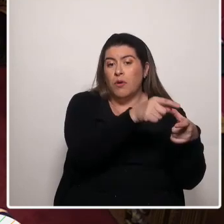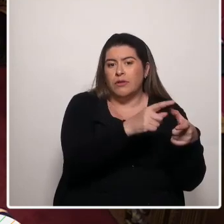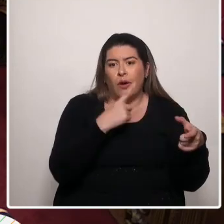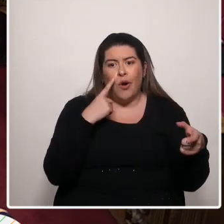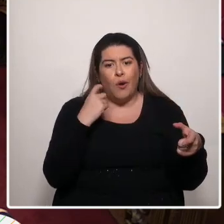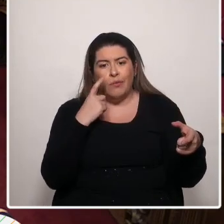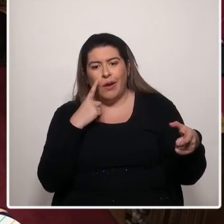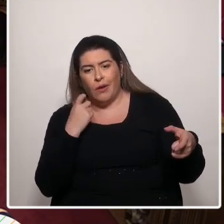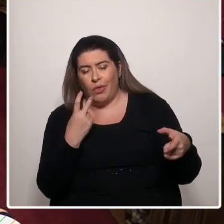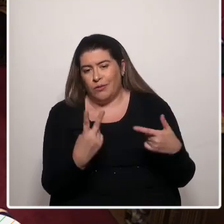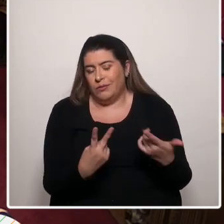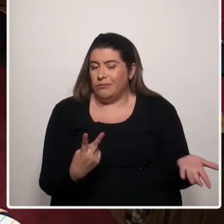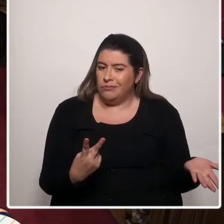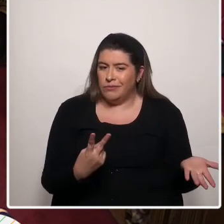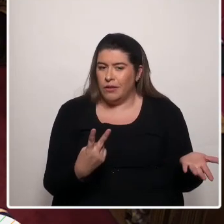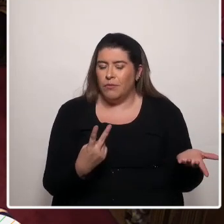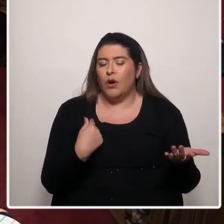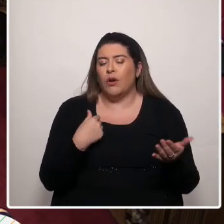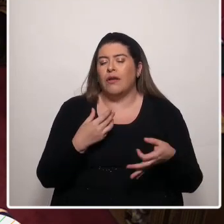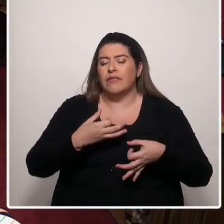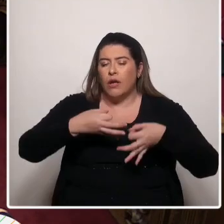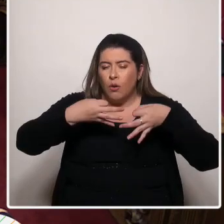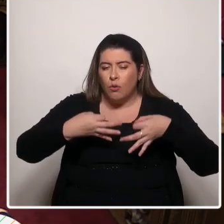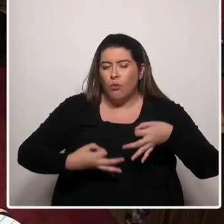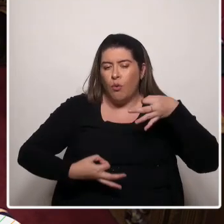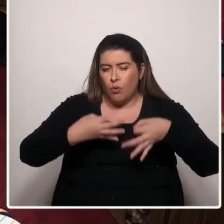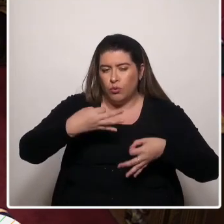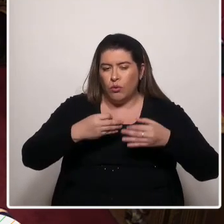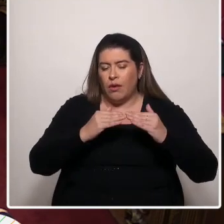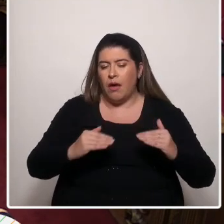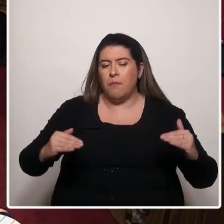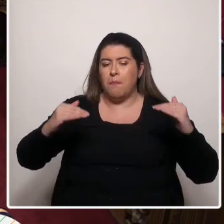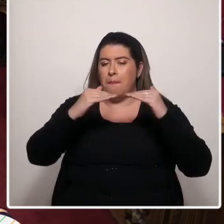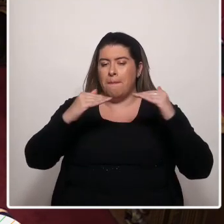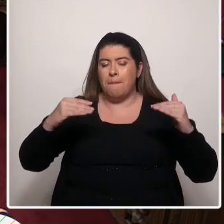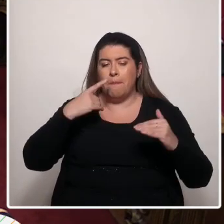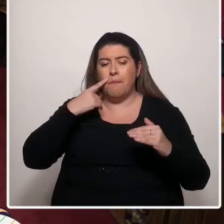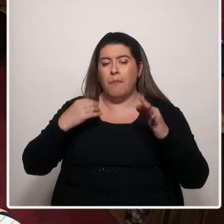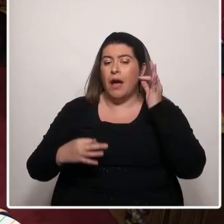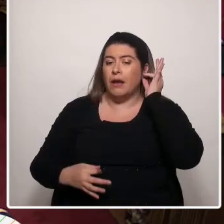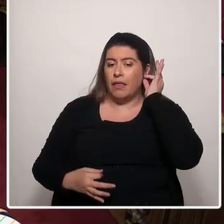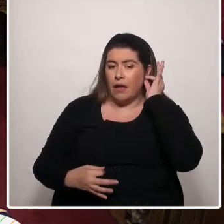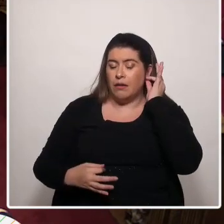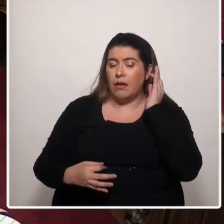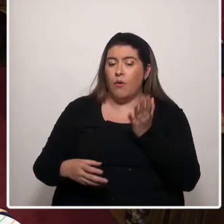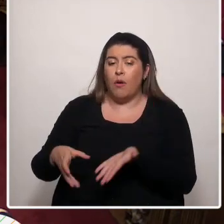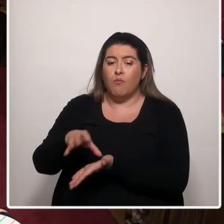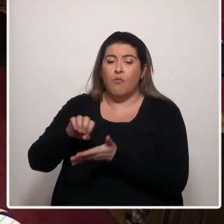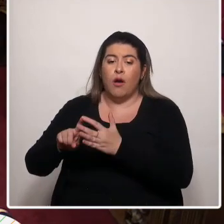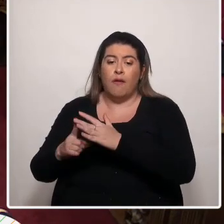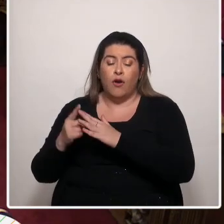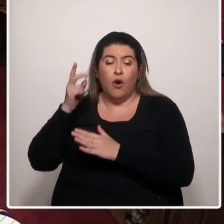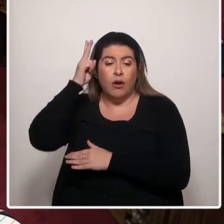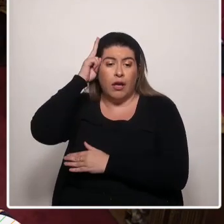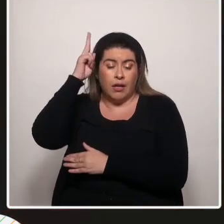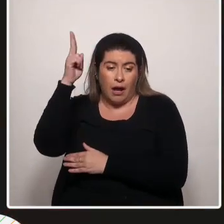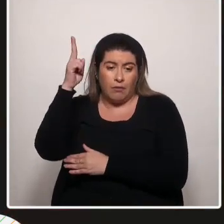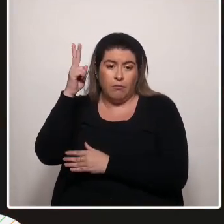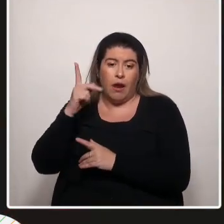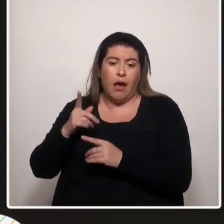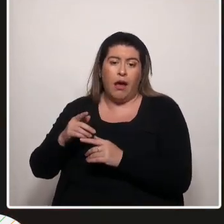también debemos ser muy justas con nuestros compañeros y paridad o dualidad, como dicen los pueblos originarios, también es un buen concepto a